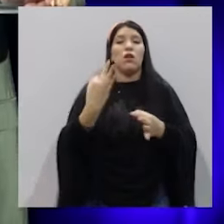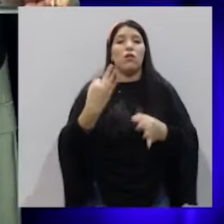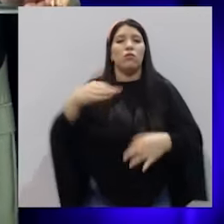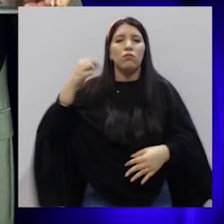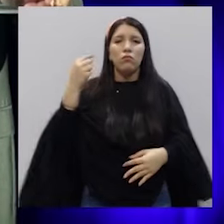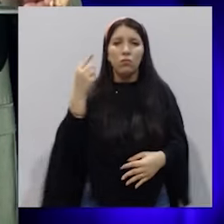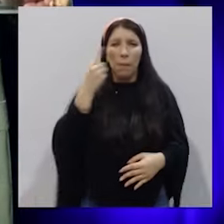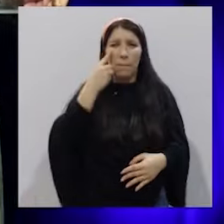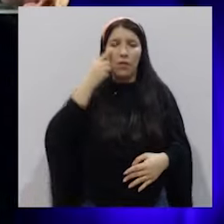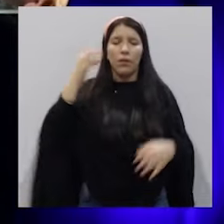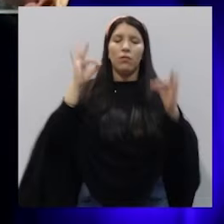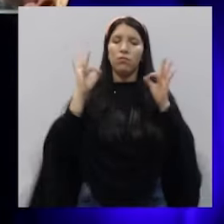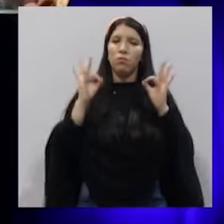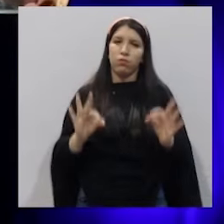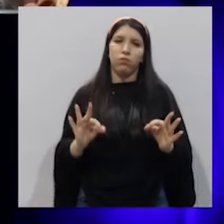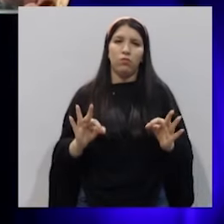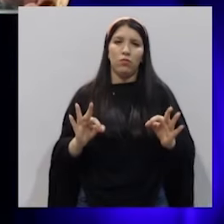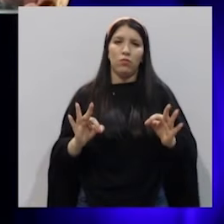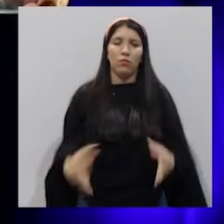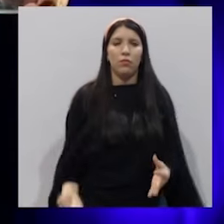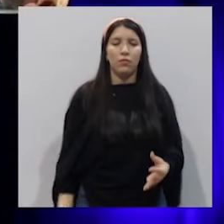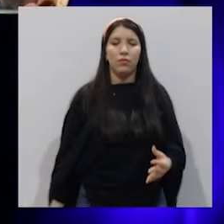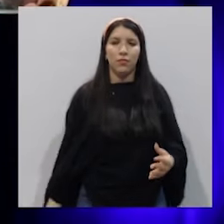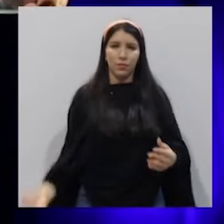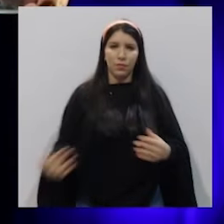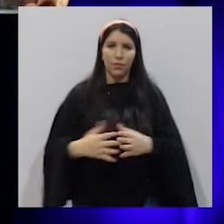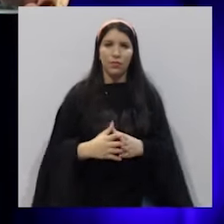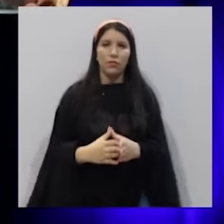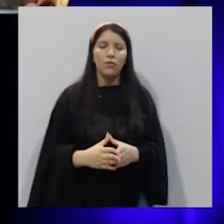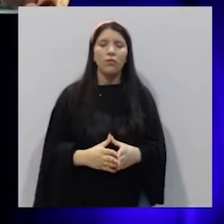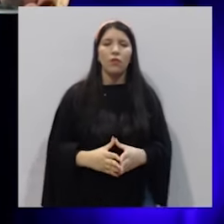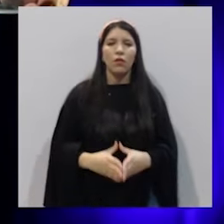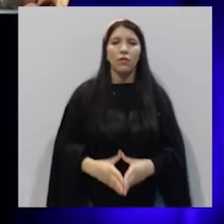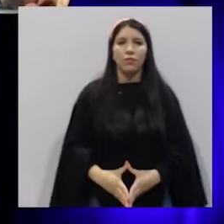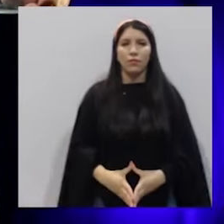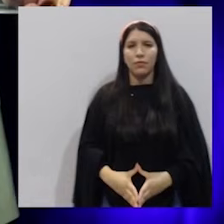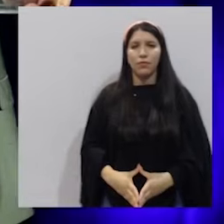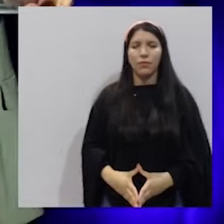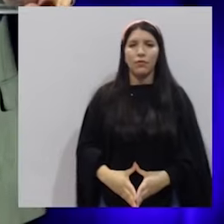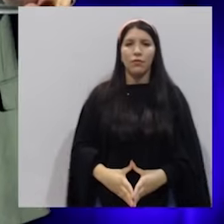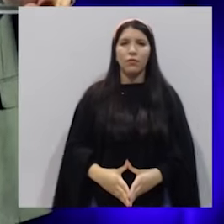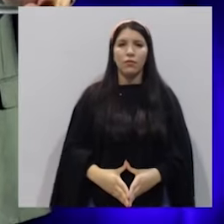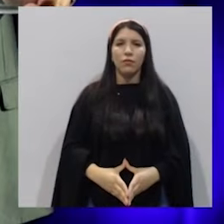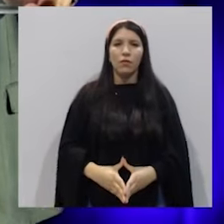el ser fortalecidos con poder en el hombre interior